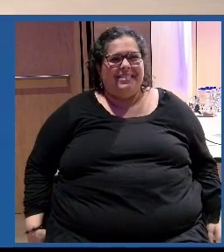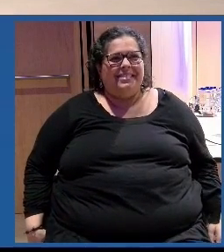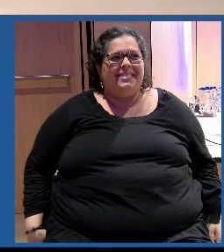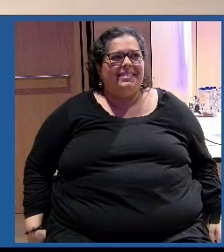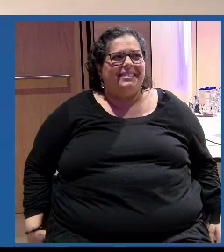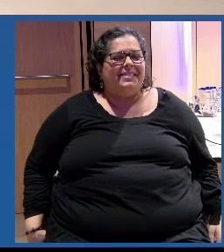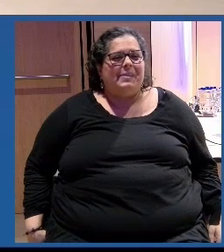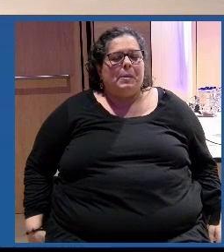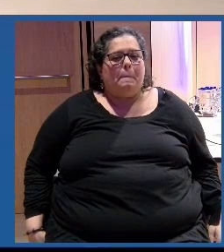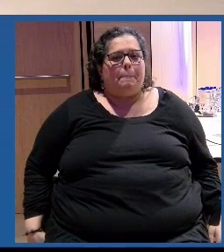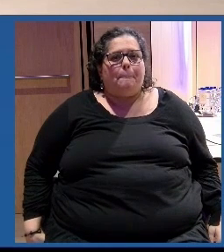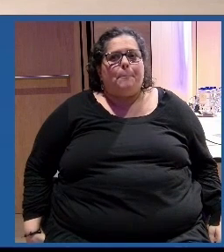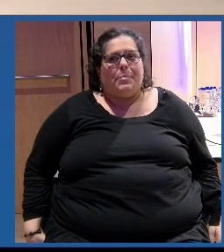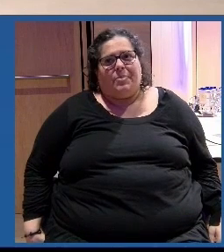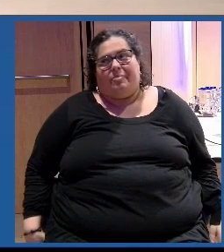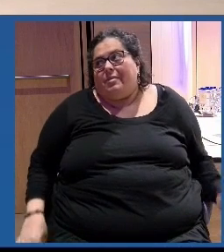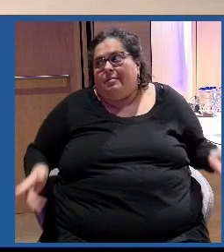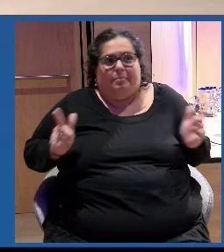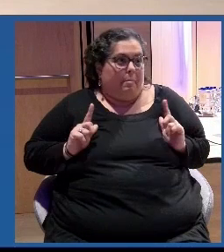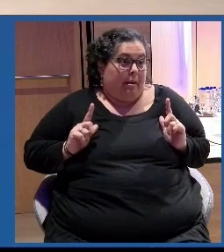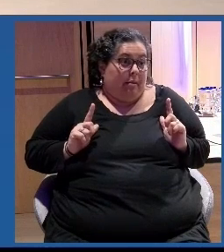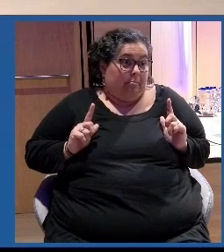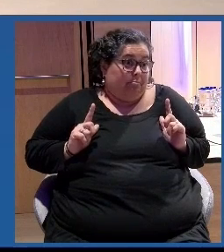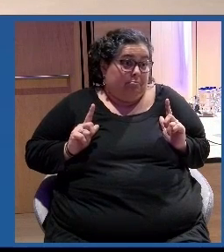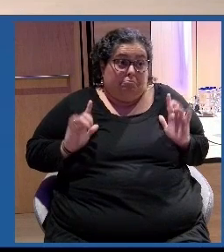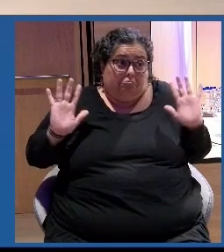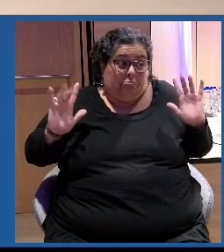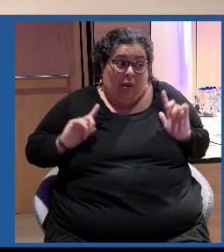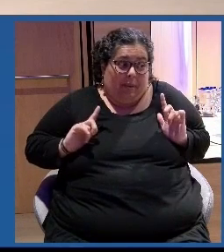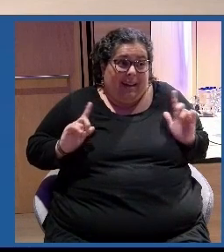la relación visitas-solicitudes, por cierto, es evidente que